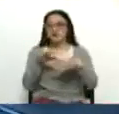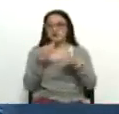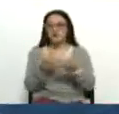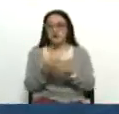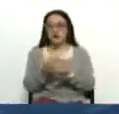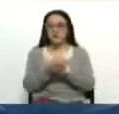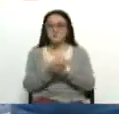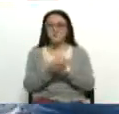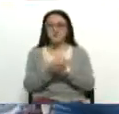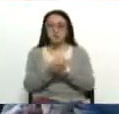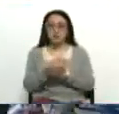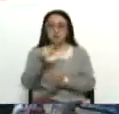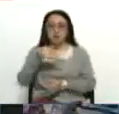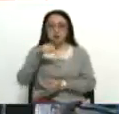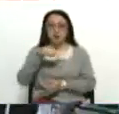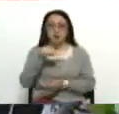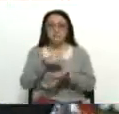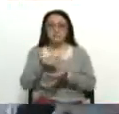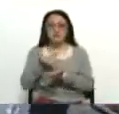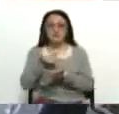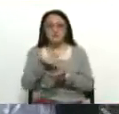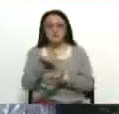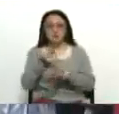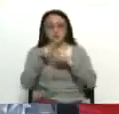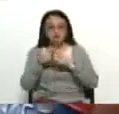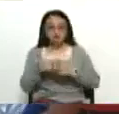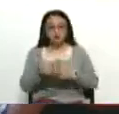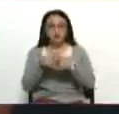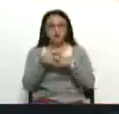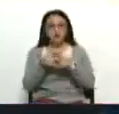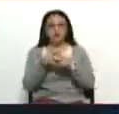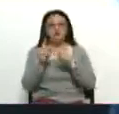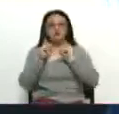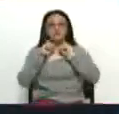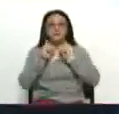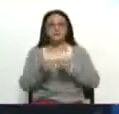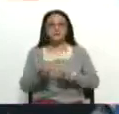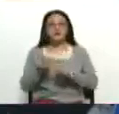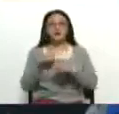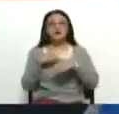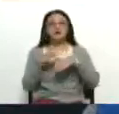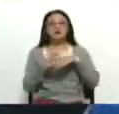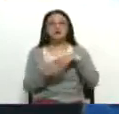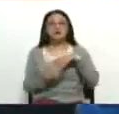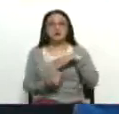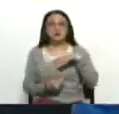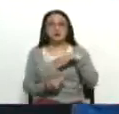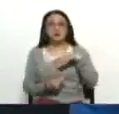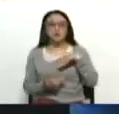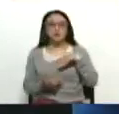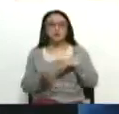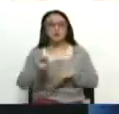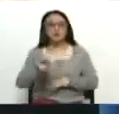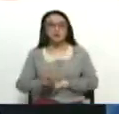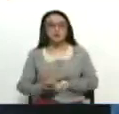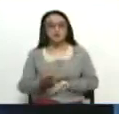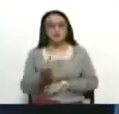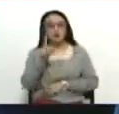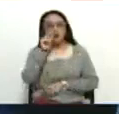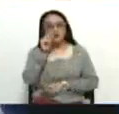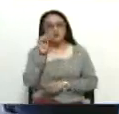amigos que hoy participan en estos sentidos homenajes del Cementerio General del Sur, como ese hombre defensor de las